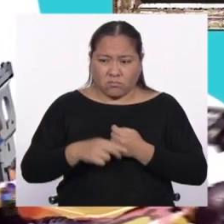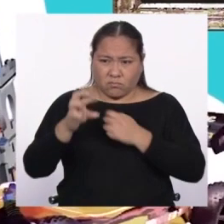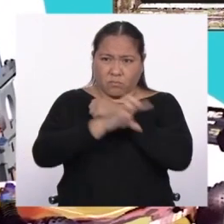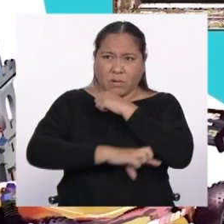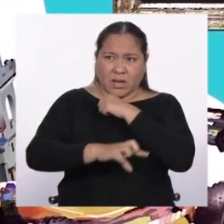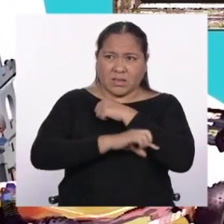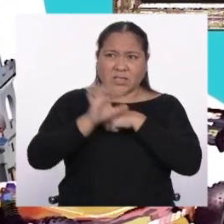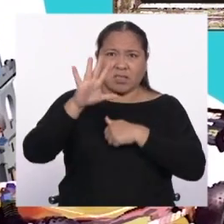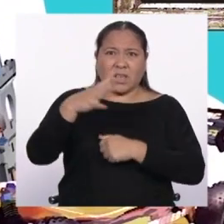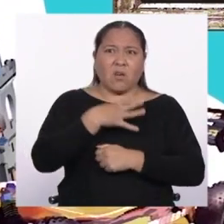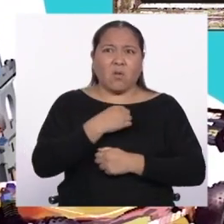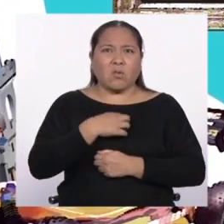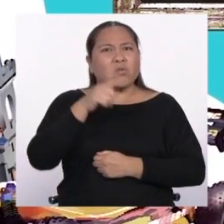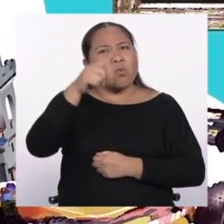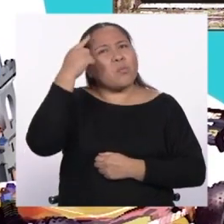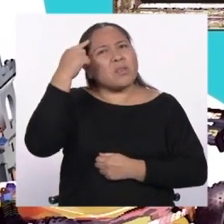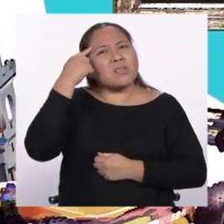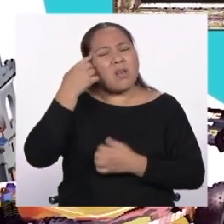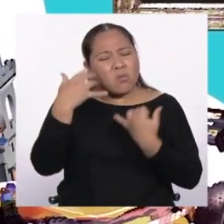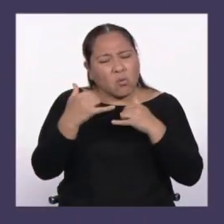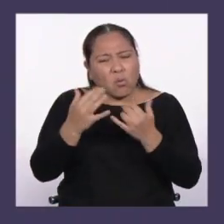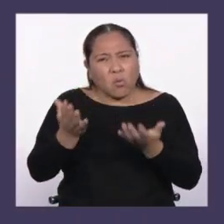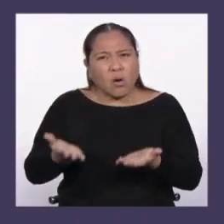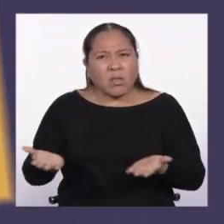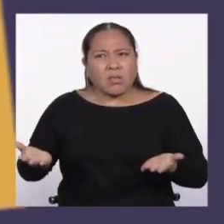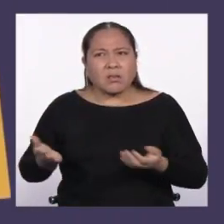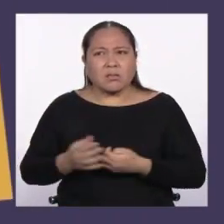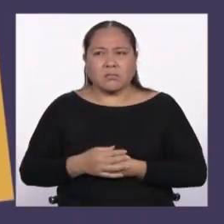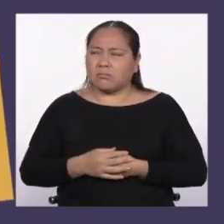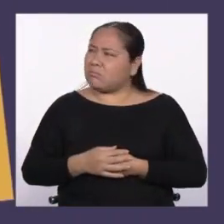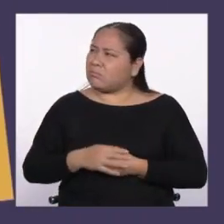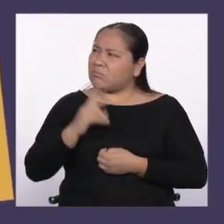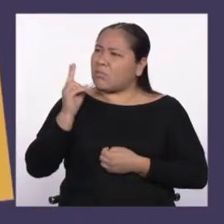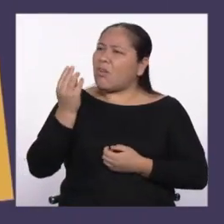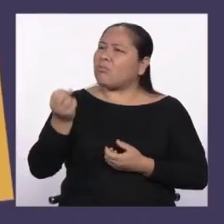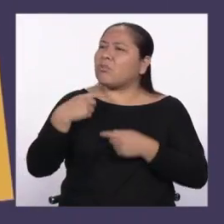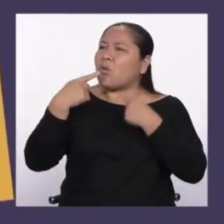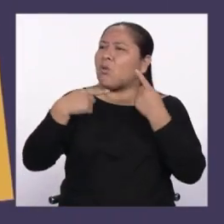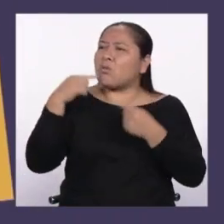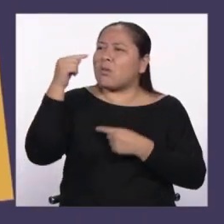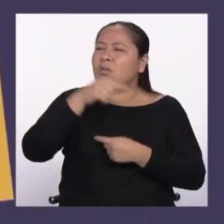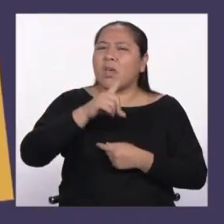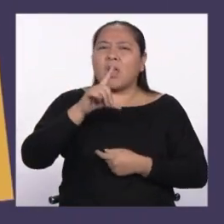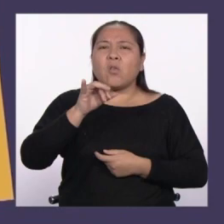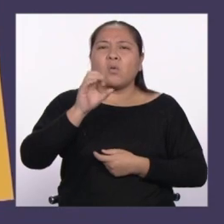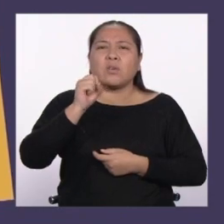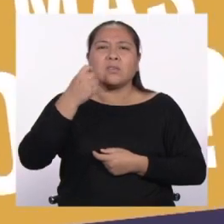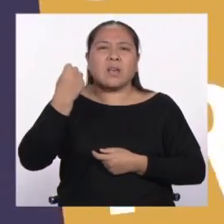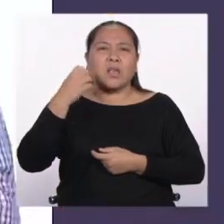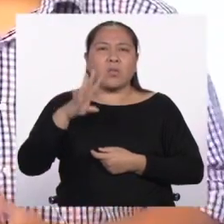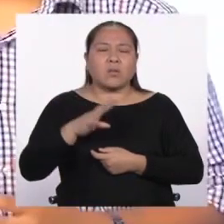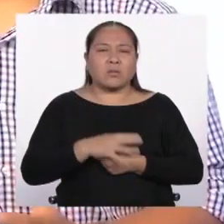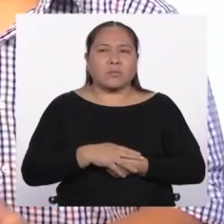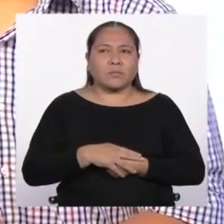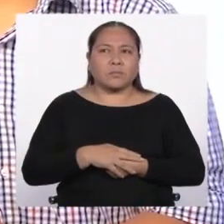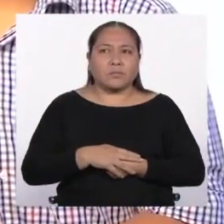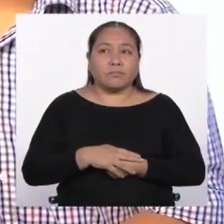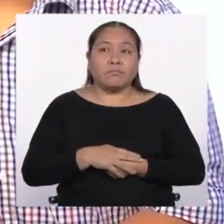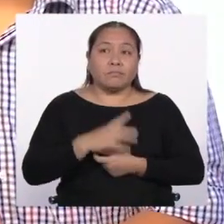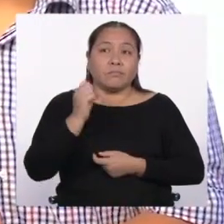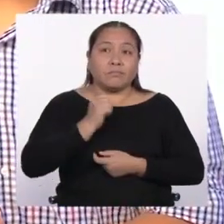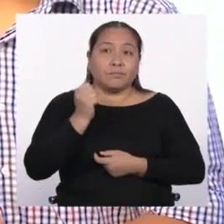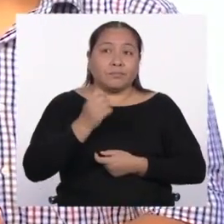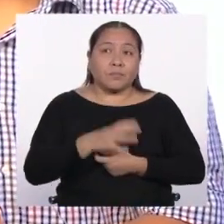a los 5 años tú solo pensabas en tus juguetes. Profe, ¿qué más puede contarnos de Luis XIV?